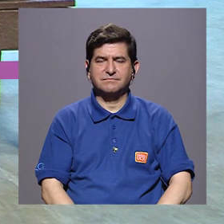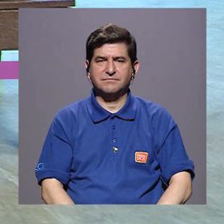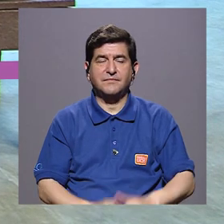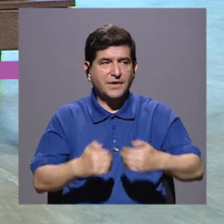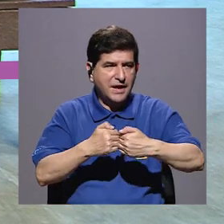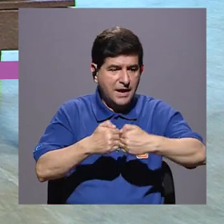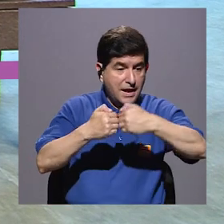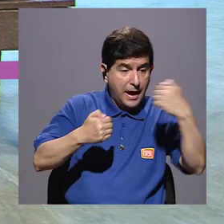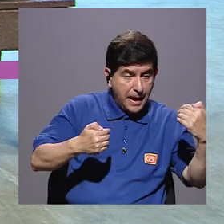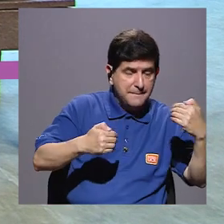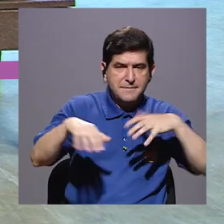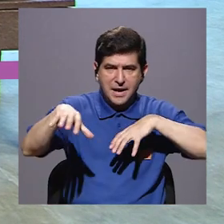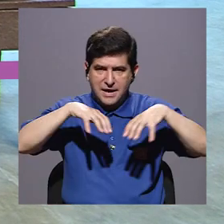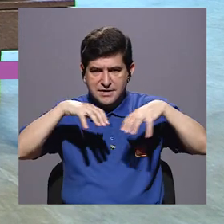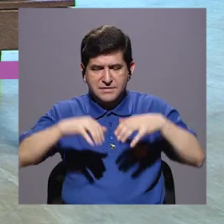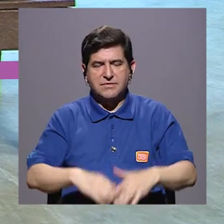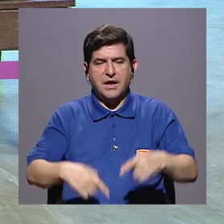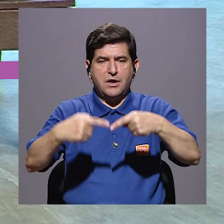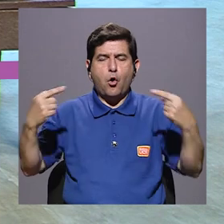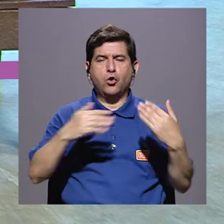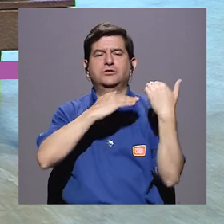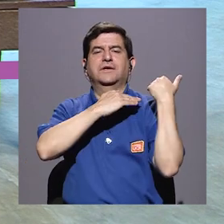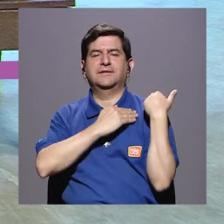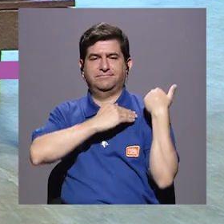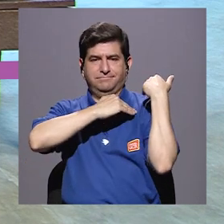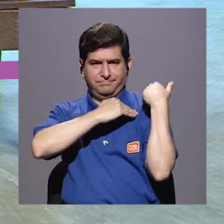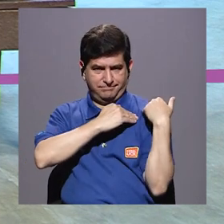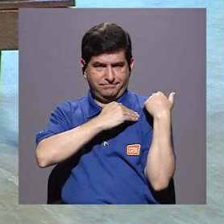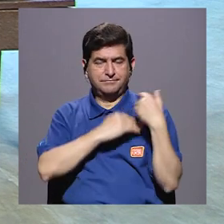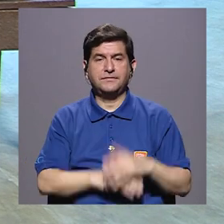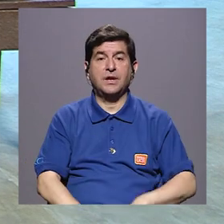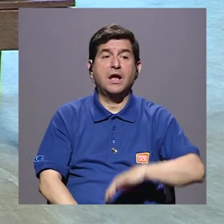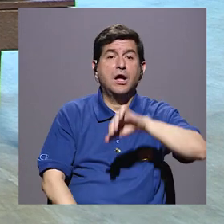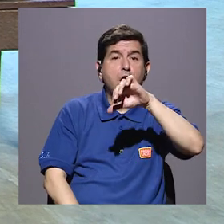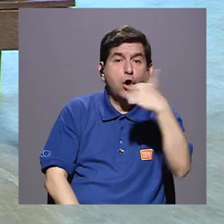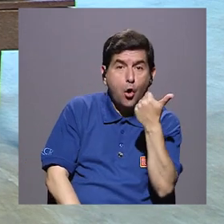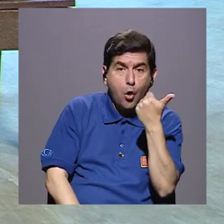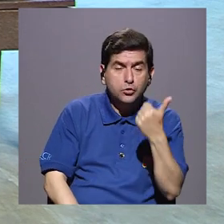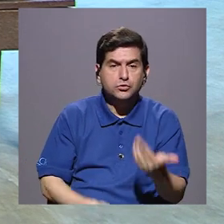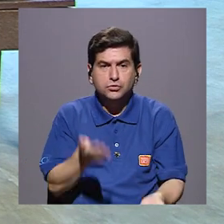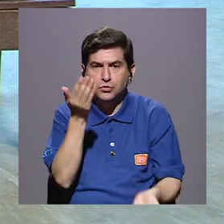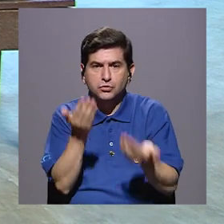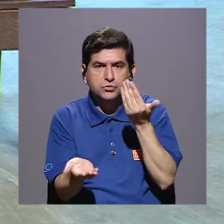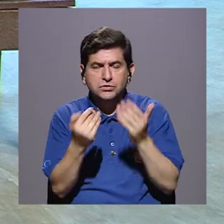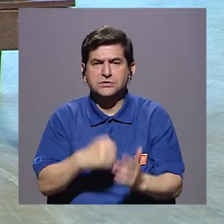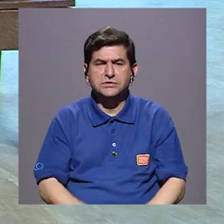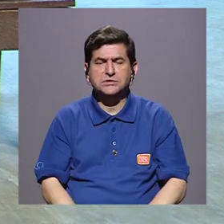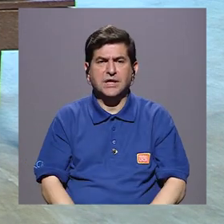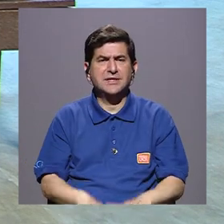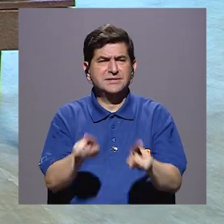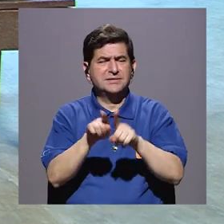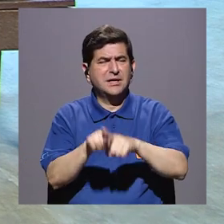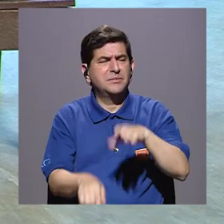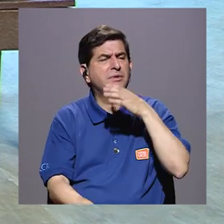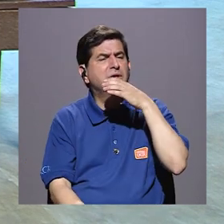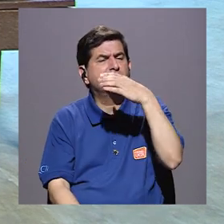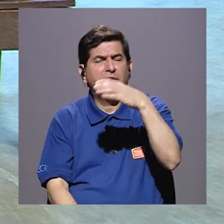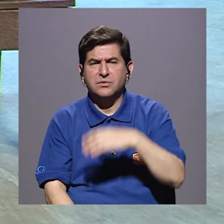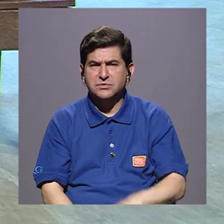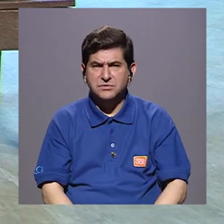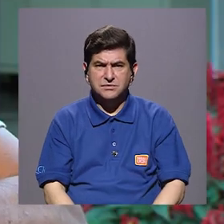aparte de los ejercicios de contrarresistencia, ¿hay otros ejercicios que se puedan, digamos,